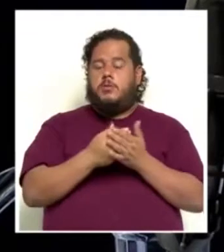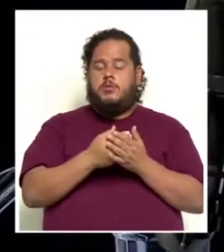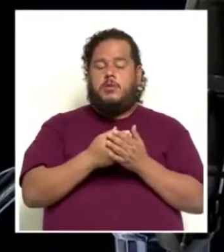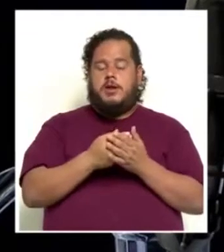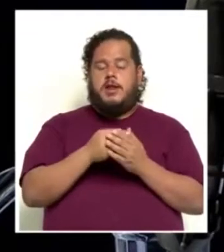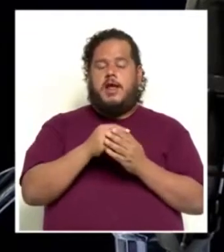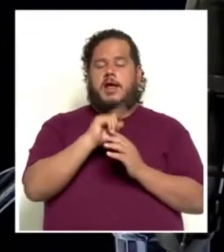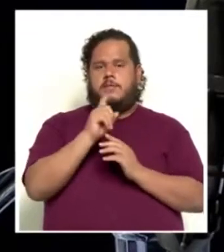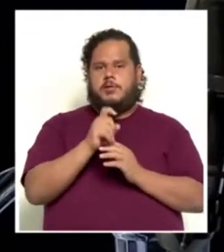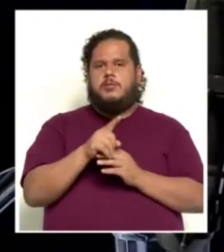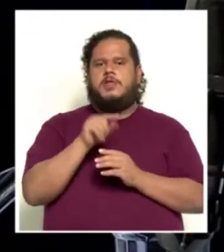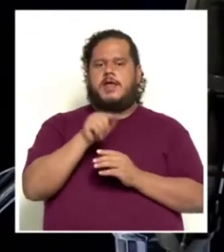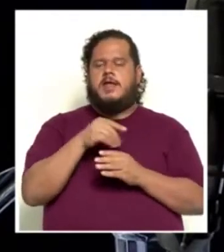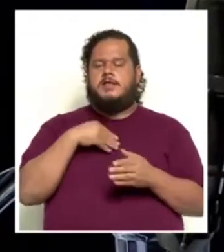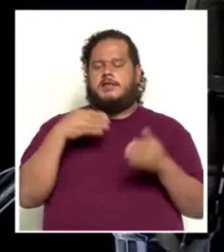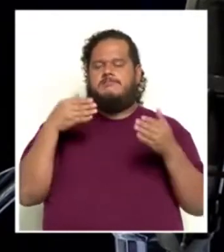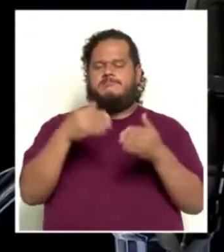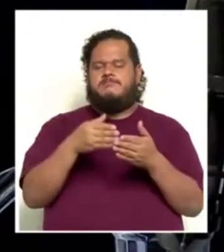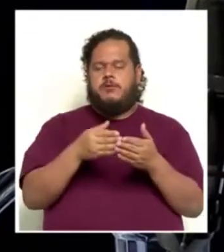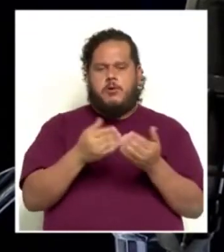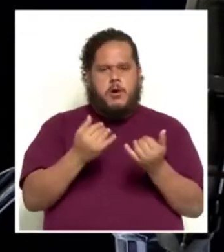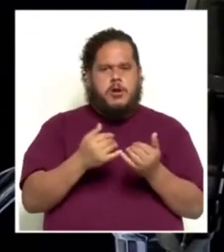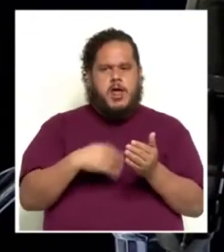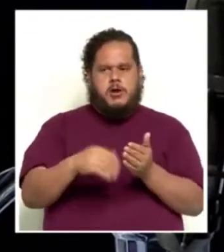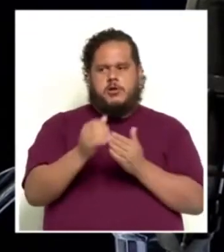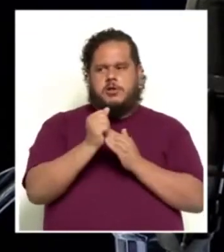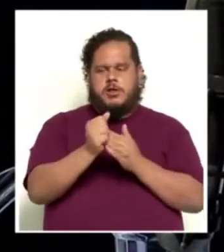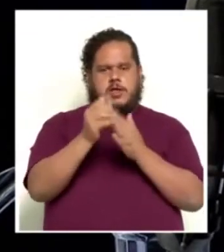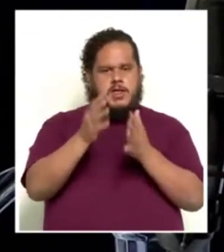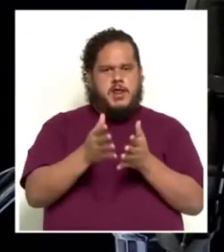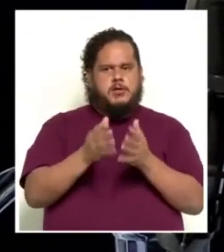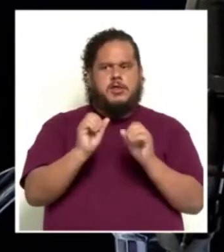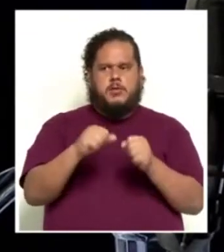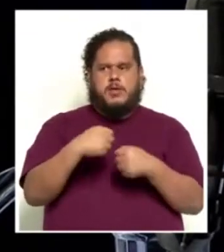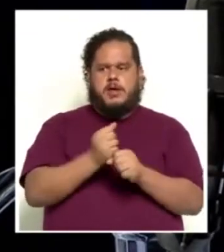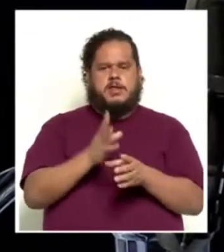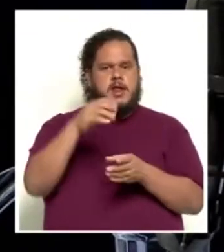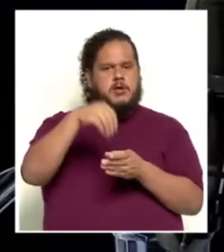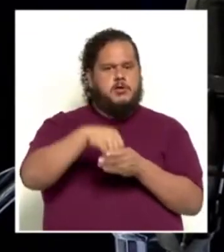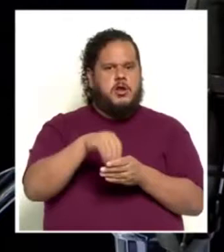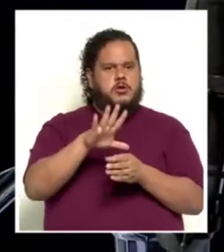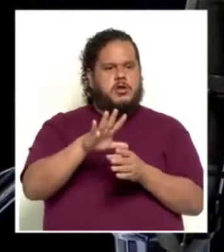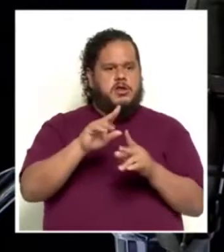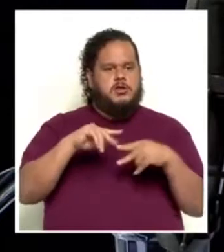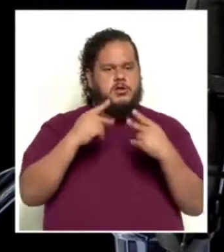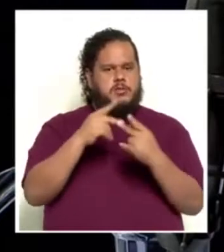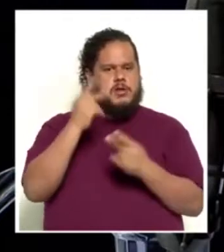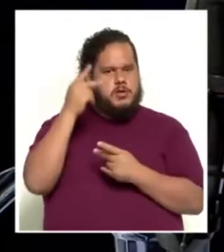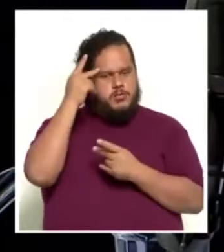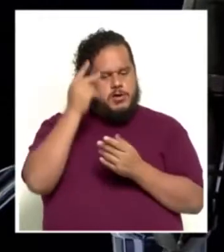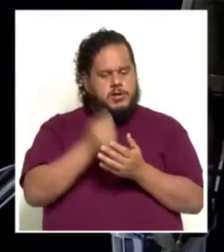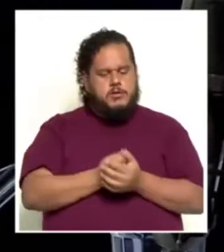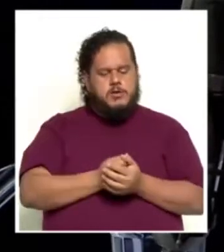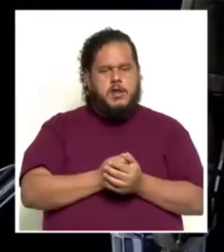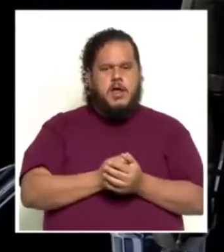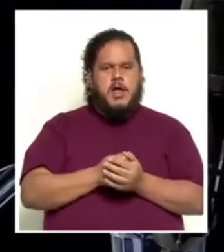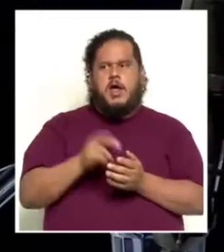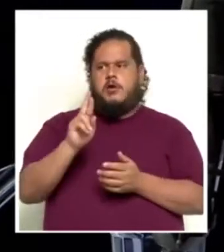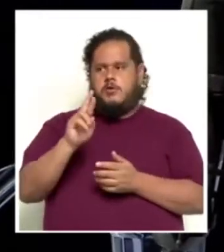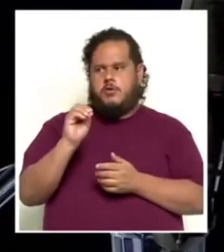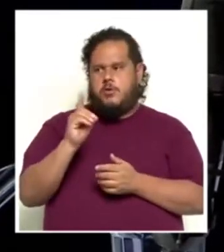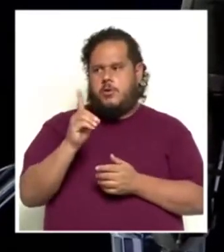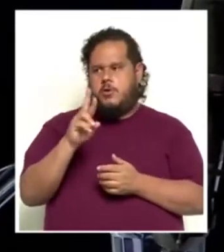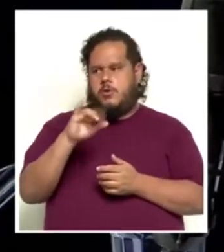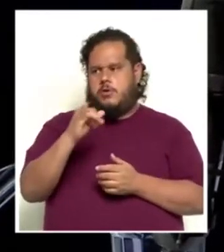foco en realidad en este momento, los liderazgos que ellos puedan ejercer a lo interno de sus fracciones. Prevengo que don Rodrigo mantiene ciertas ventajas sobre